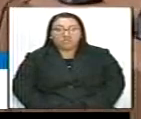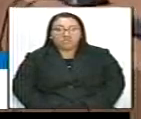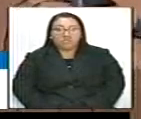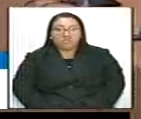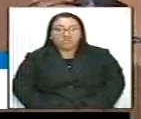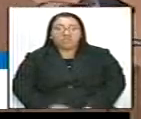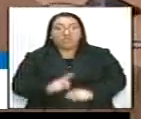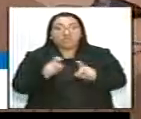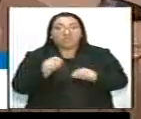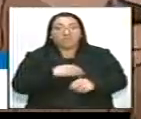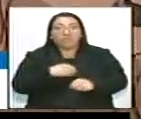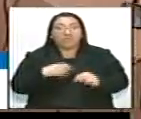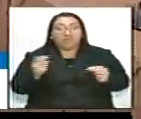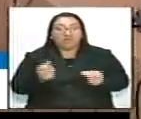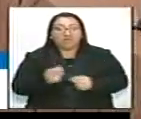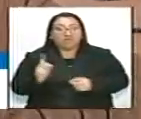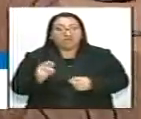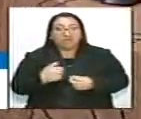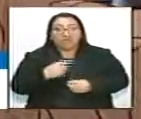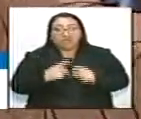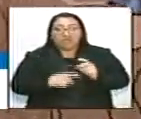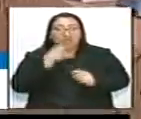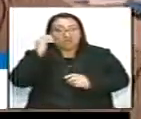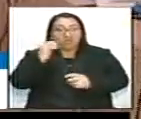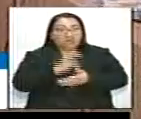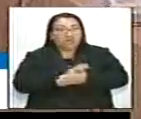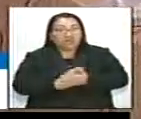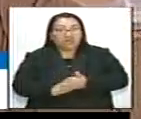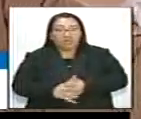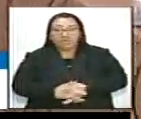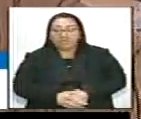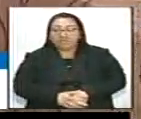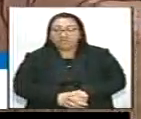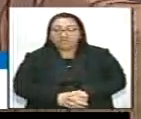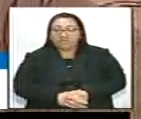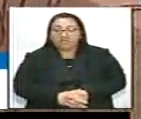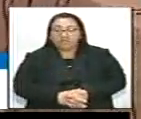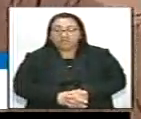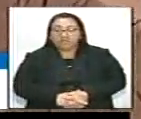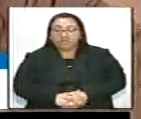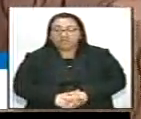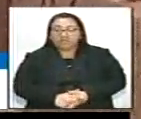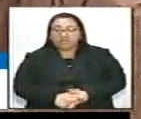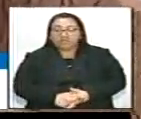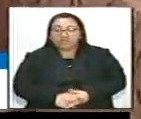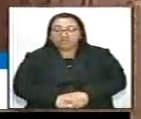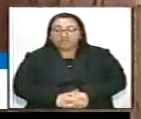miembros de esta comisión si no tienen alguna opinión en contra para que esta elección se haga